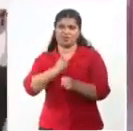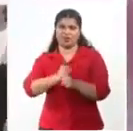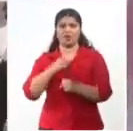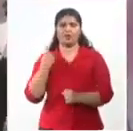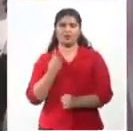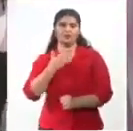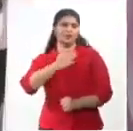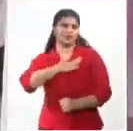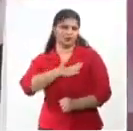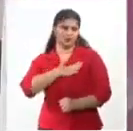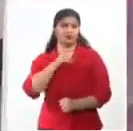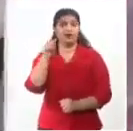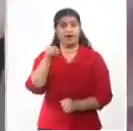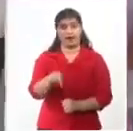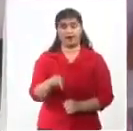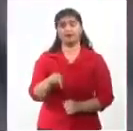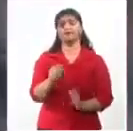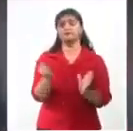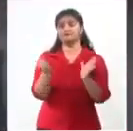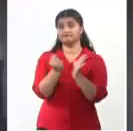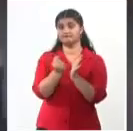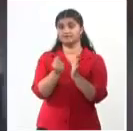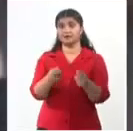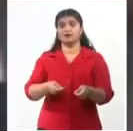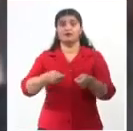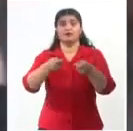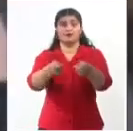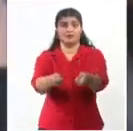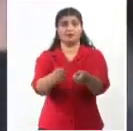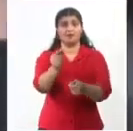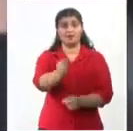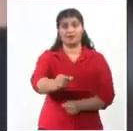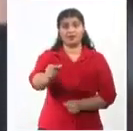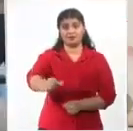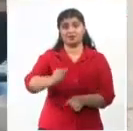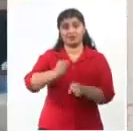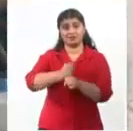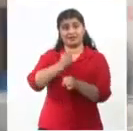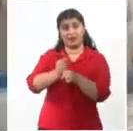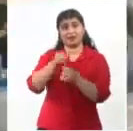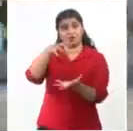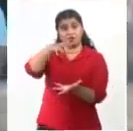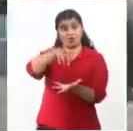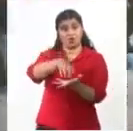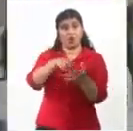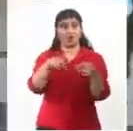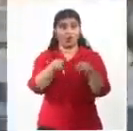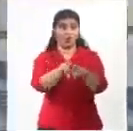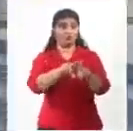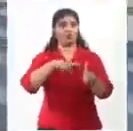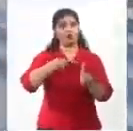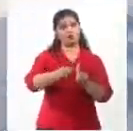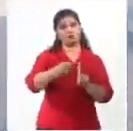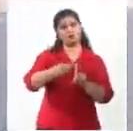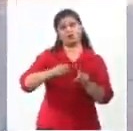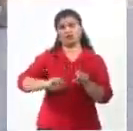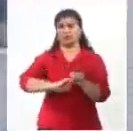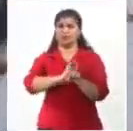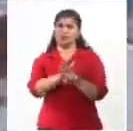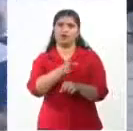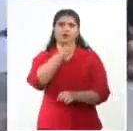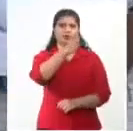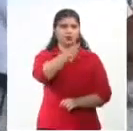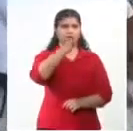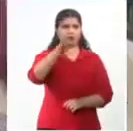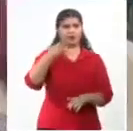los reconocidos había, además, personas con recuerdos en zona roja y experiencias en otras naciones. Yo